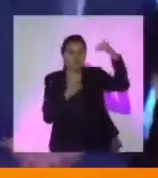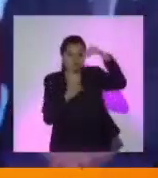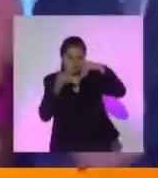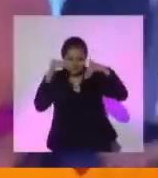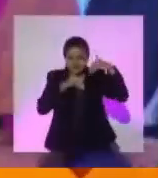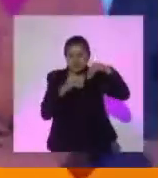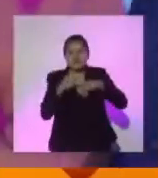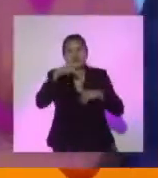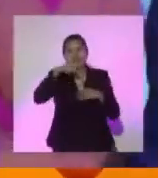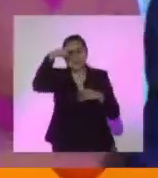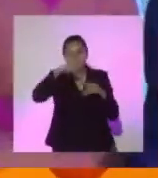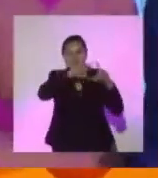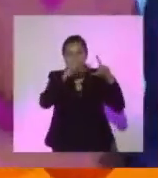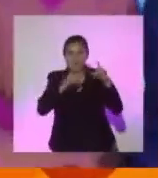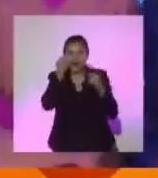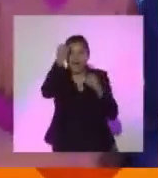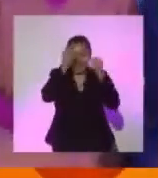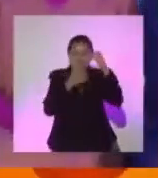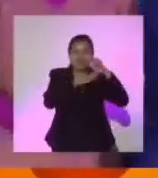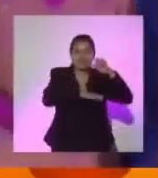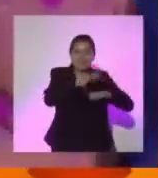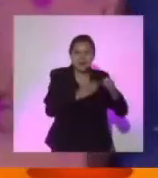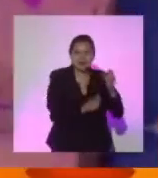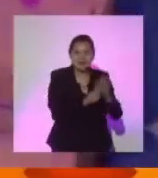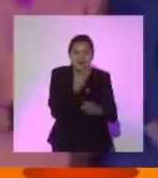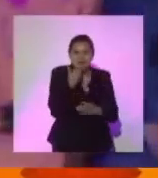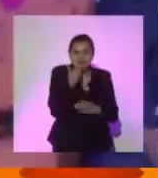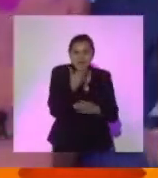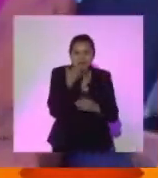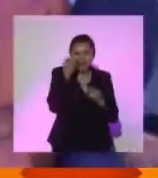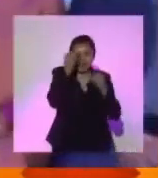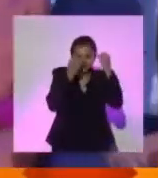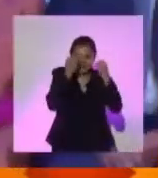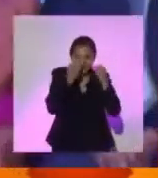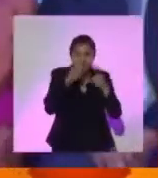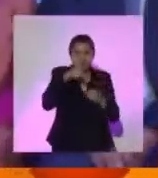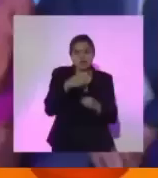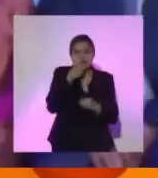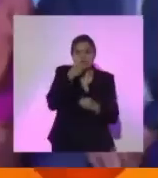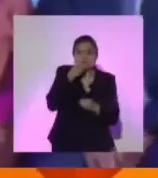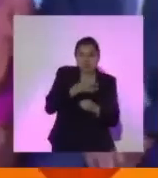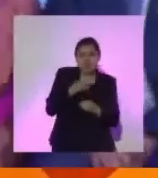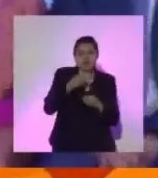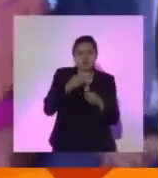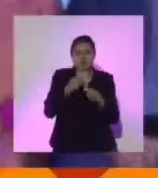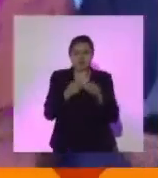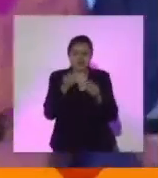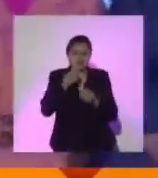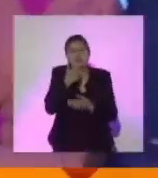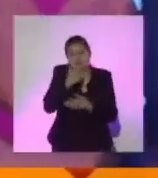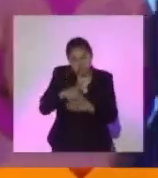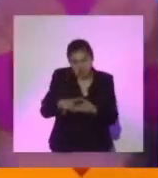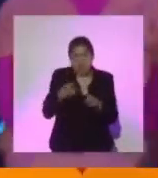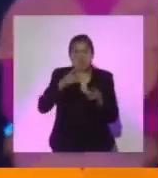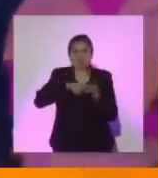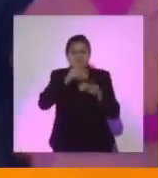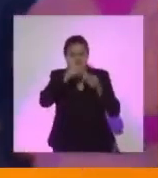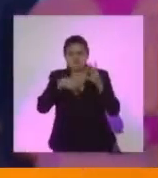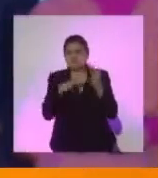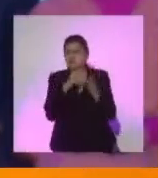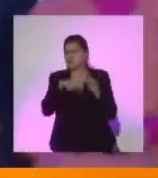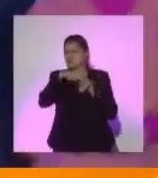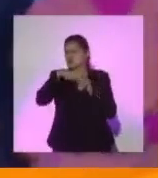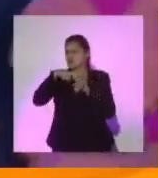79 reportera y redactora del observador de Nayarit de Tepic Nayarit fue gerente general de